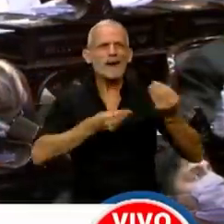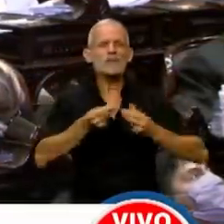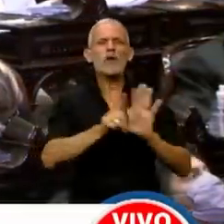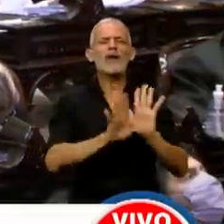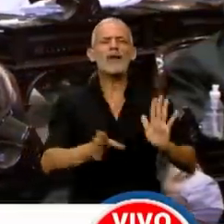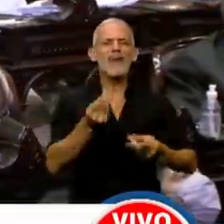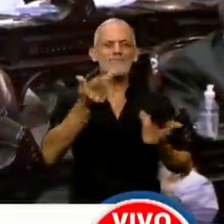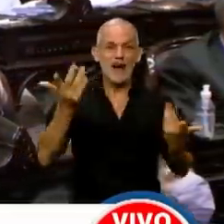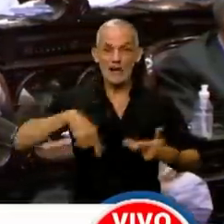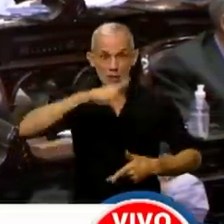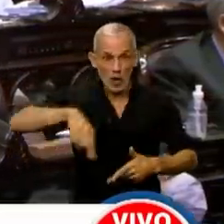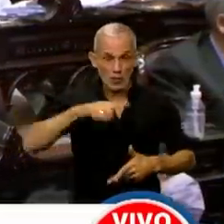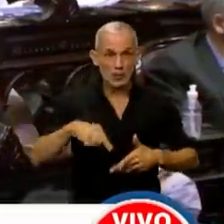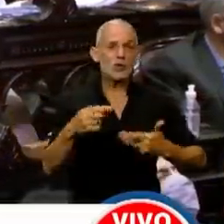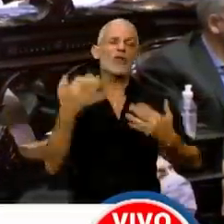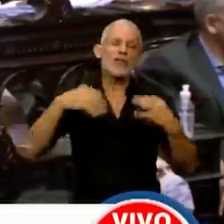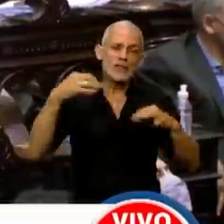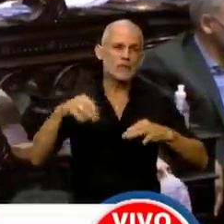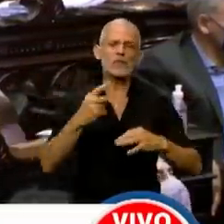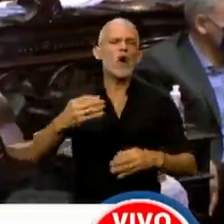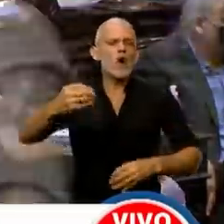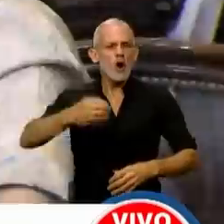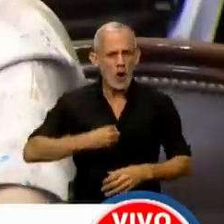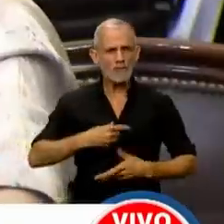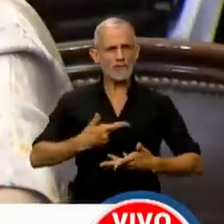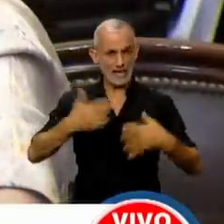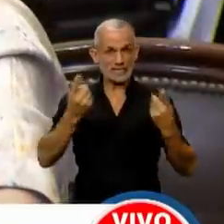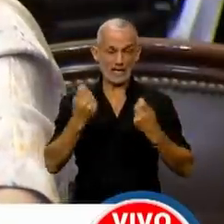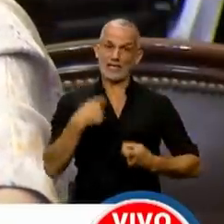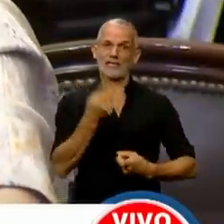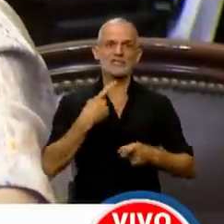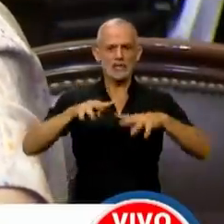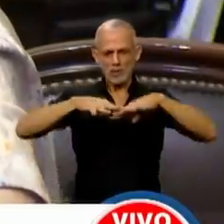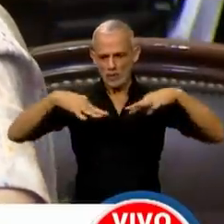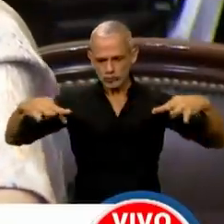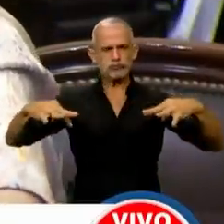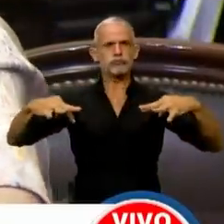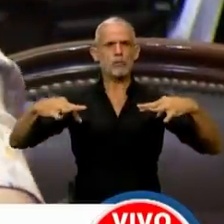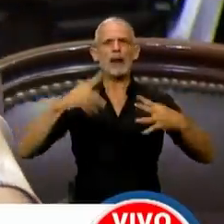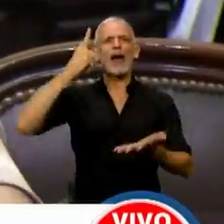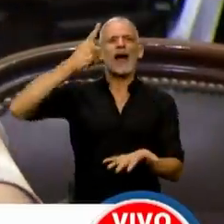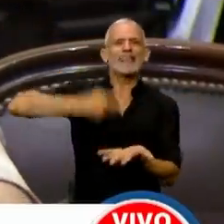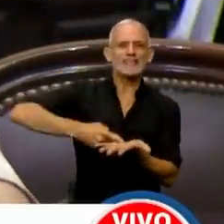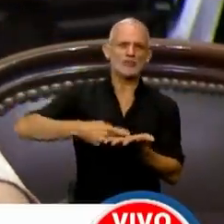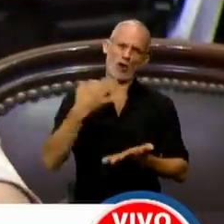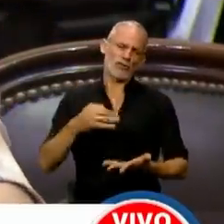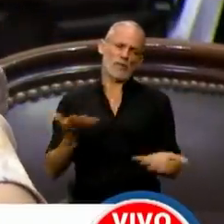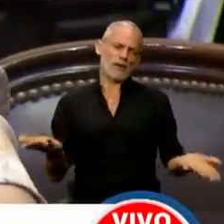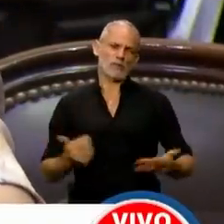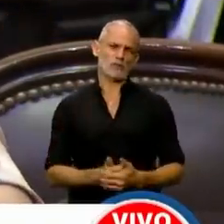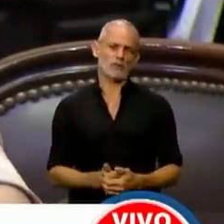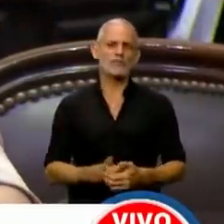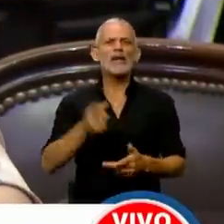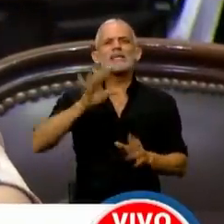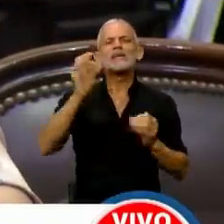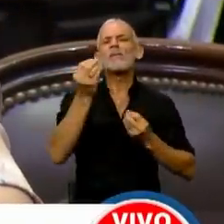No tenemos la capacidad de tener la confianza que se requiere en un cuerpo colegiado para tomar una decisión. ¿Sabe